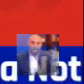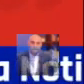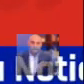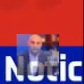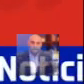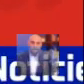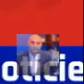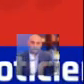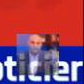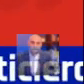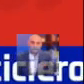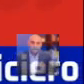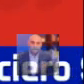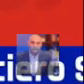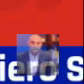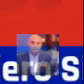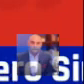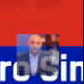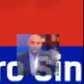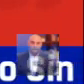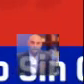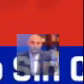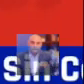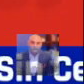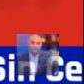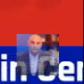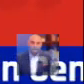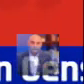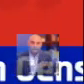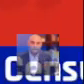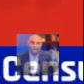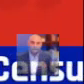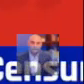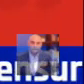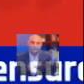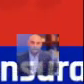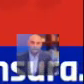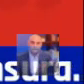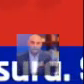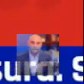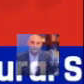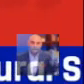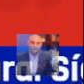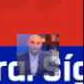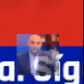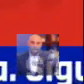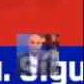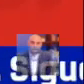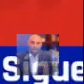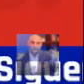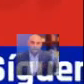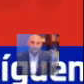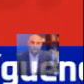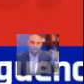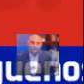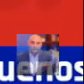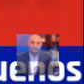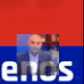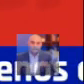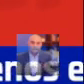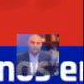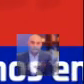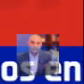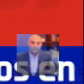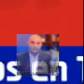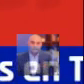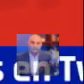Corrupción y sus aliados estratégicos, y estamos haciendo muchos esfuerzos. Entonces esa es la idea. La idea es que nos